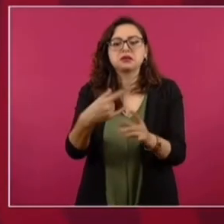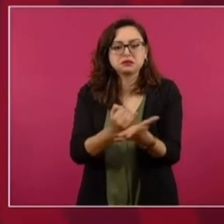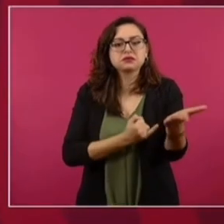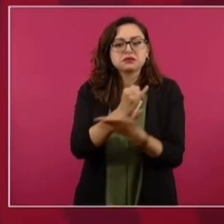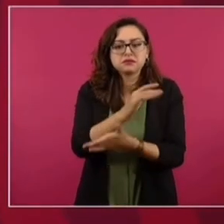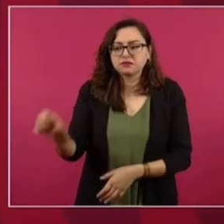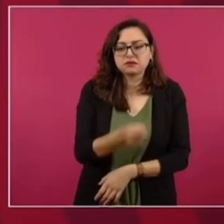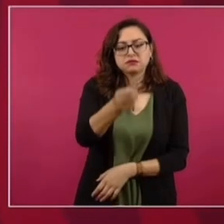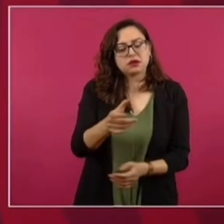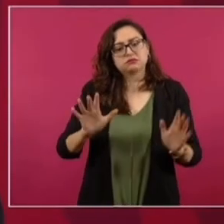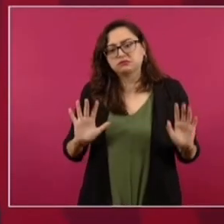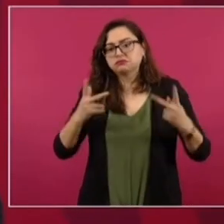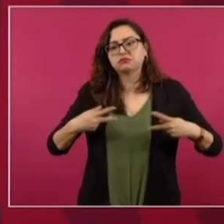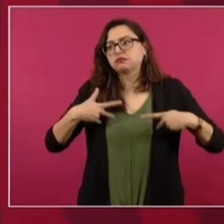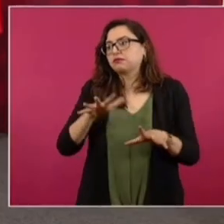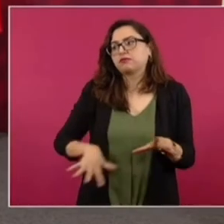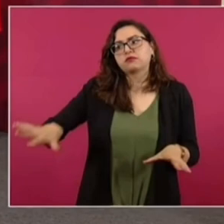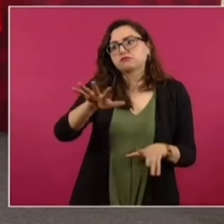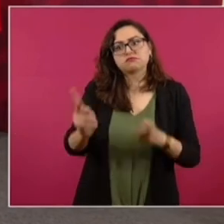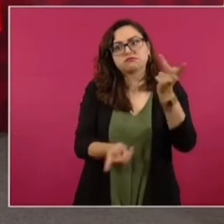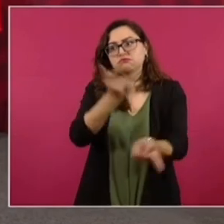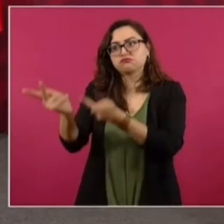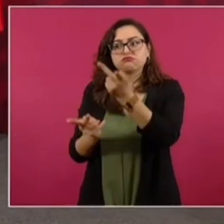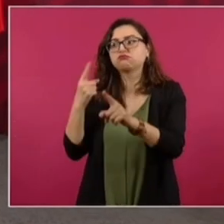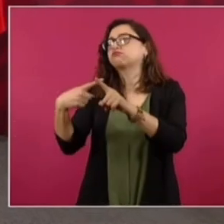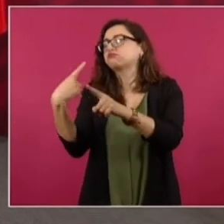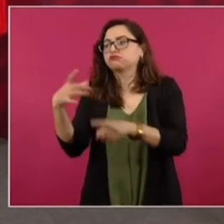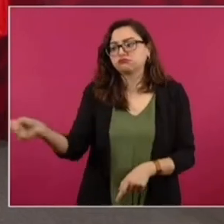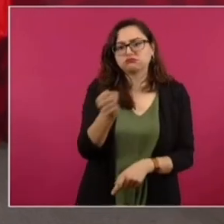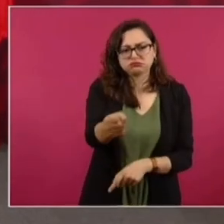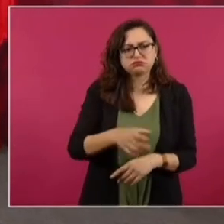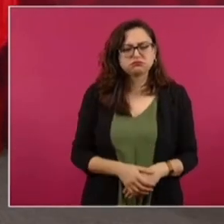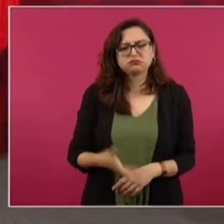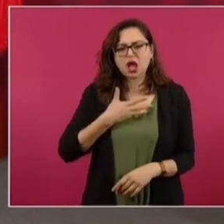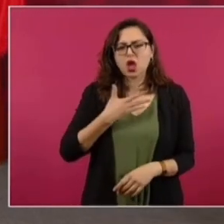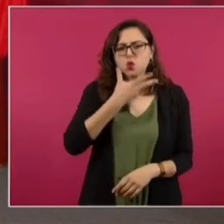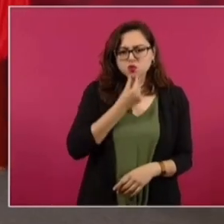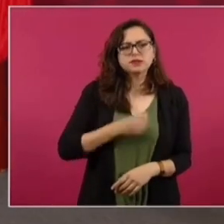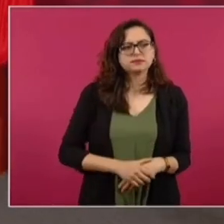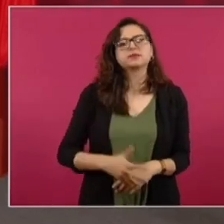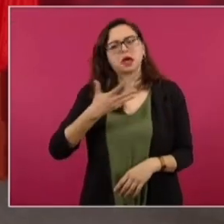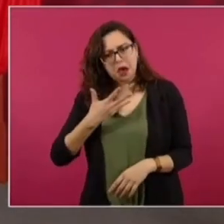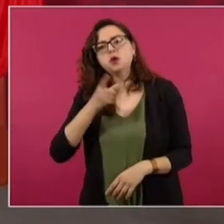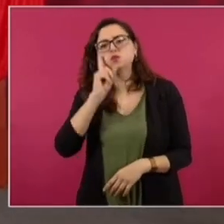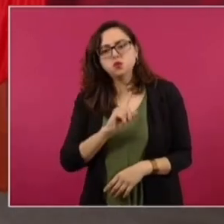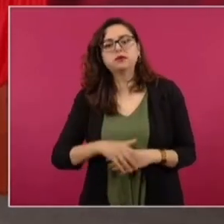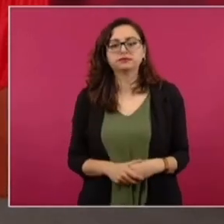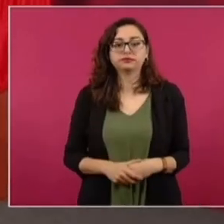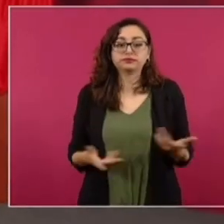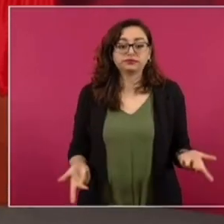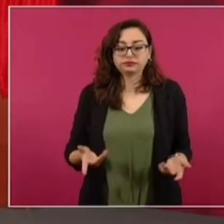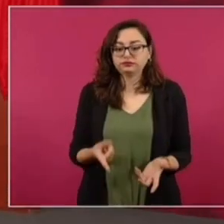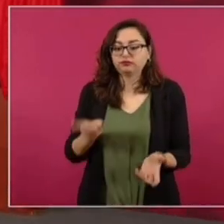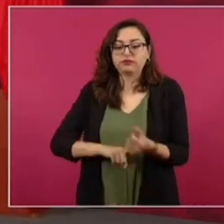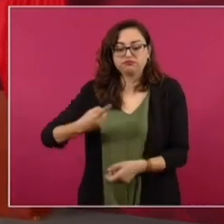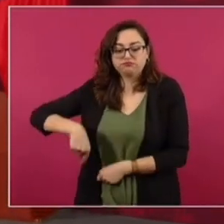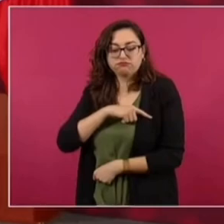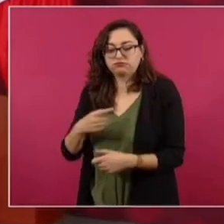su momento los mexicanos. Y hay mujeres y hay hombres. Ya en el movimiento nuestro